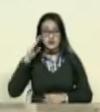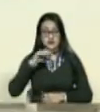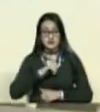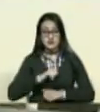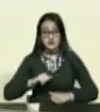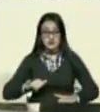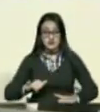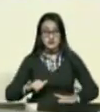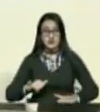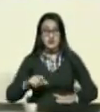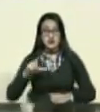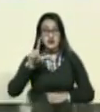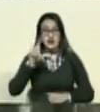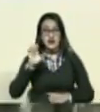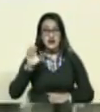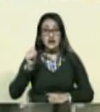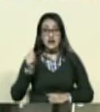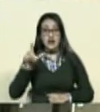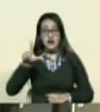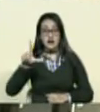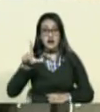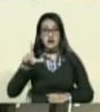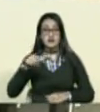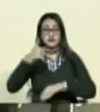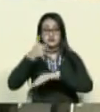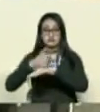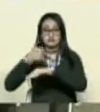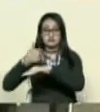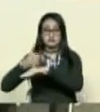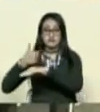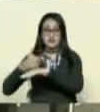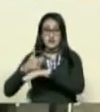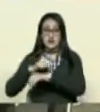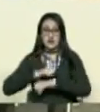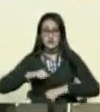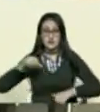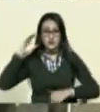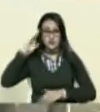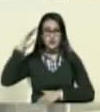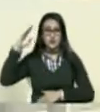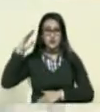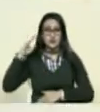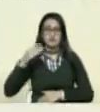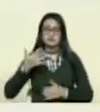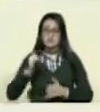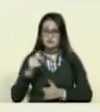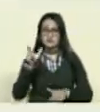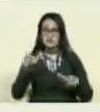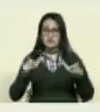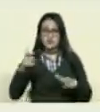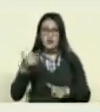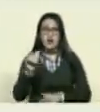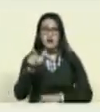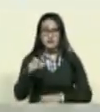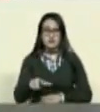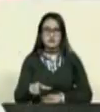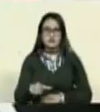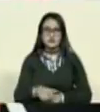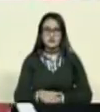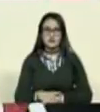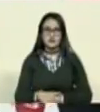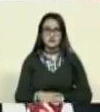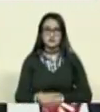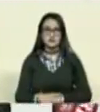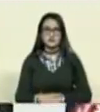milicia, el mayor general Leal Tellería, el Estado Mayor Superior de la Fuerza Armada Nacional Bolivariana, presente en este día, en lo que tiene